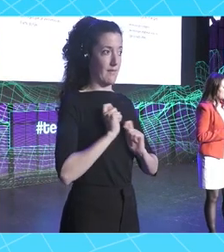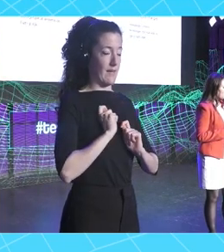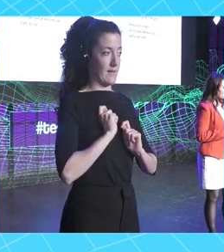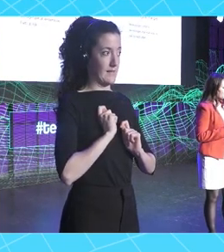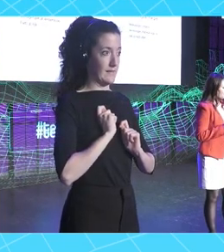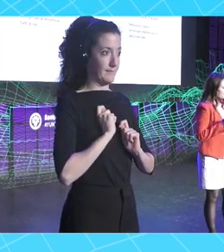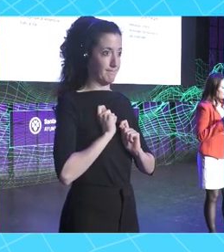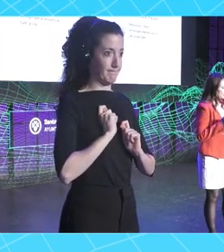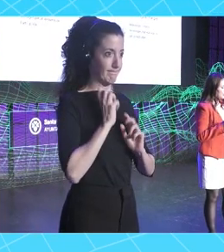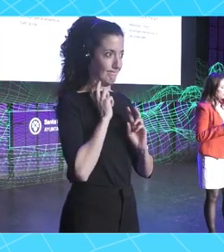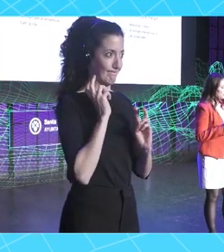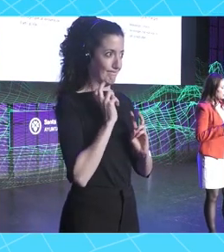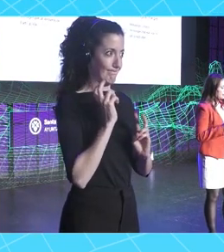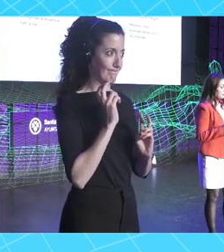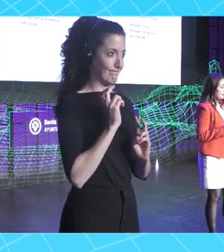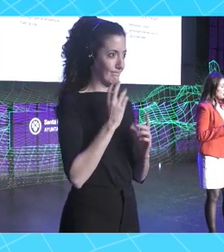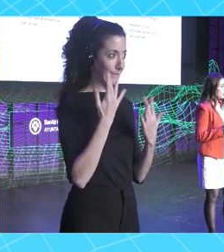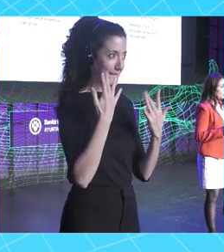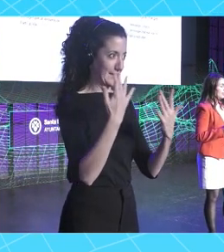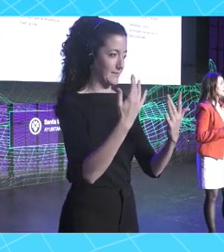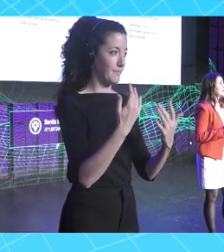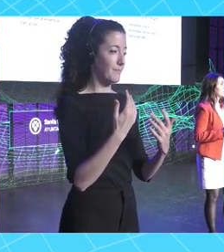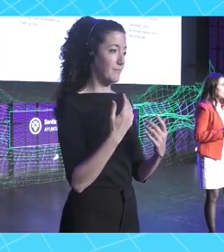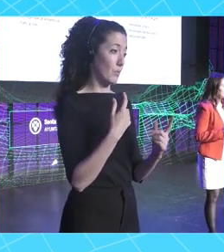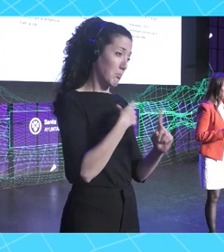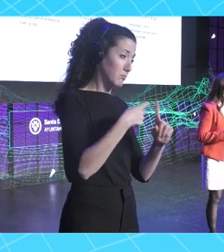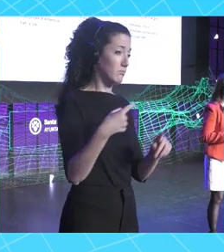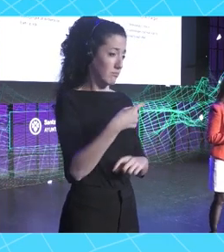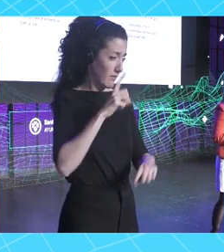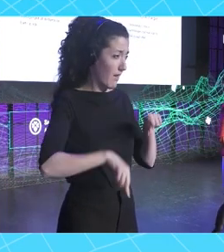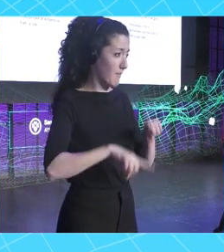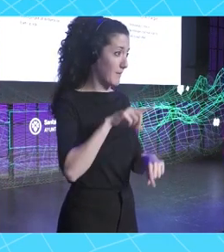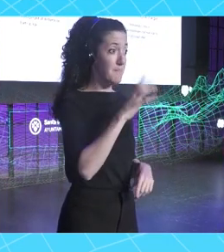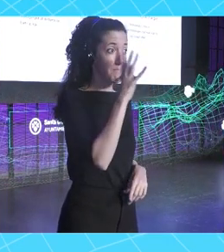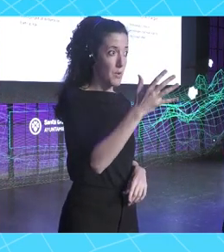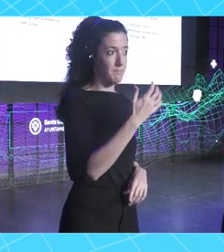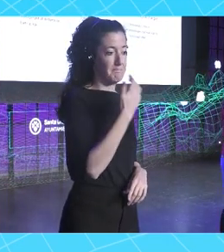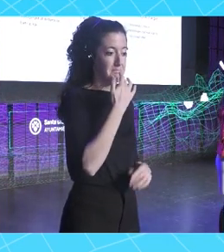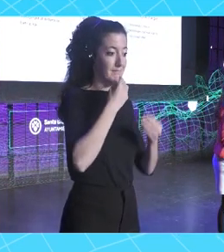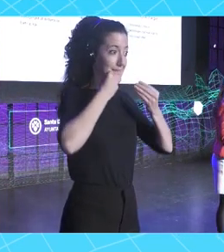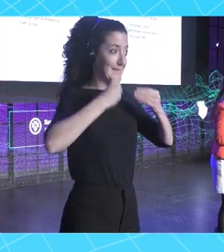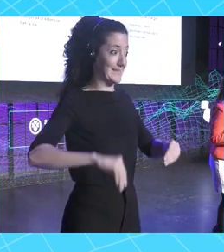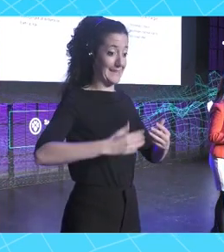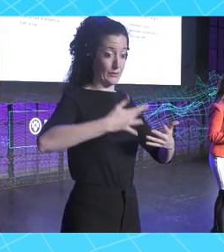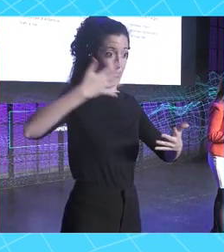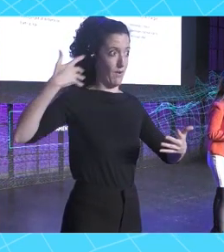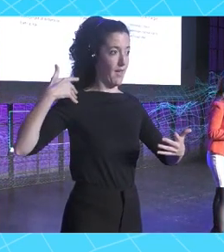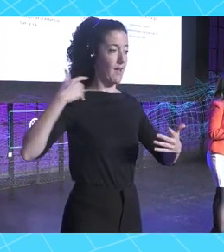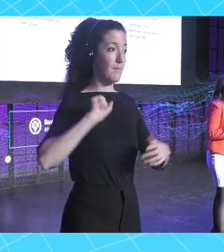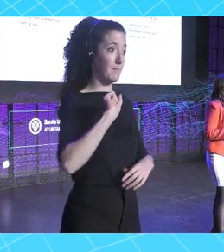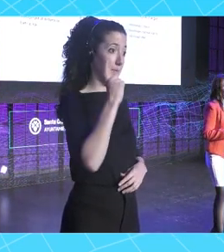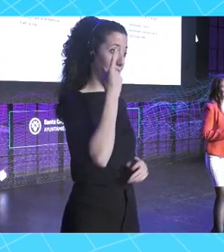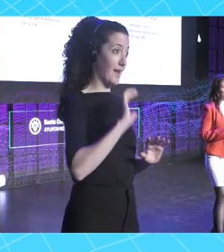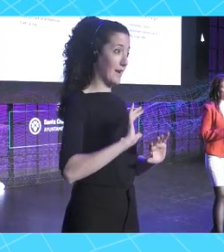porque si miramos a la historia y miramos a las diferentes revoluciones industriales que hemos tenido de la primera a la segunda